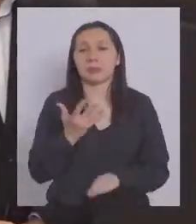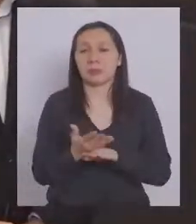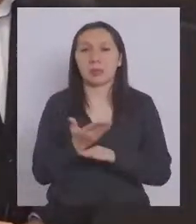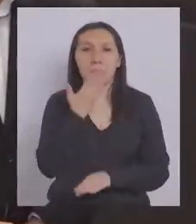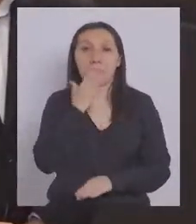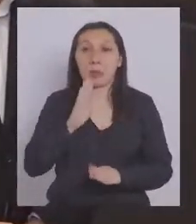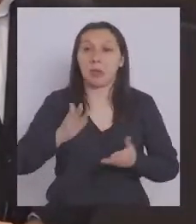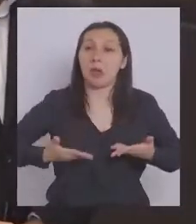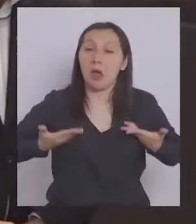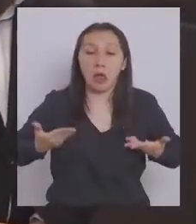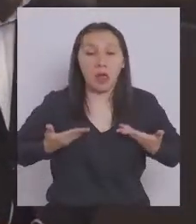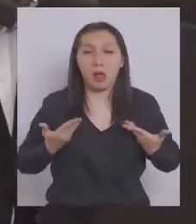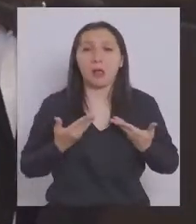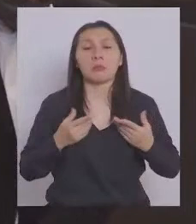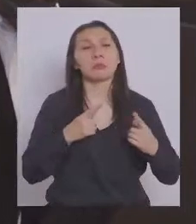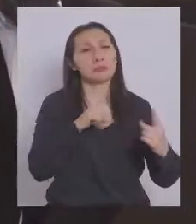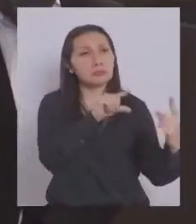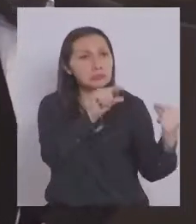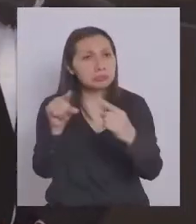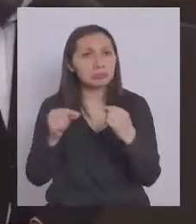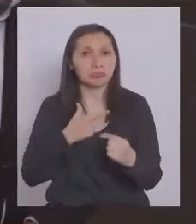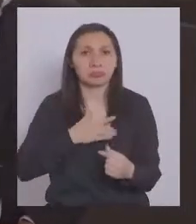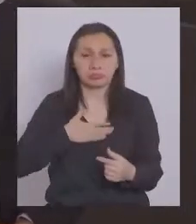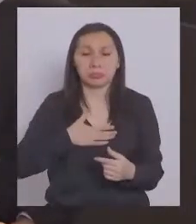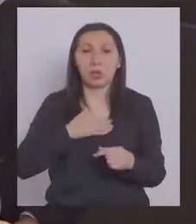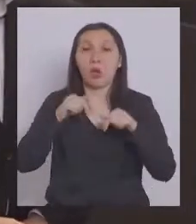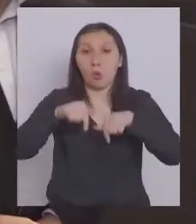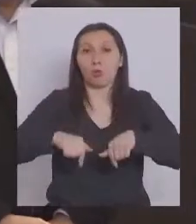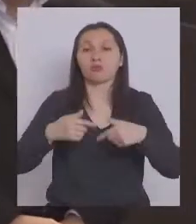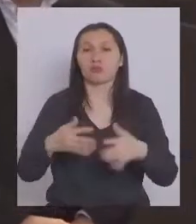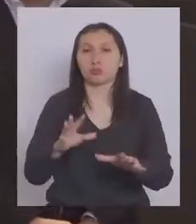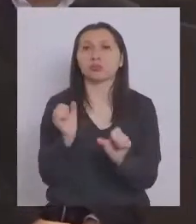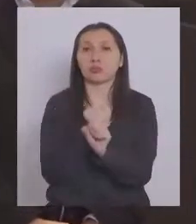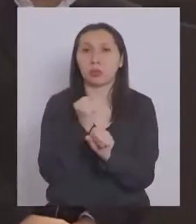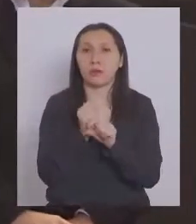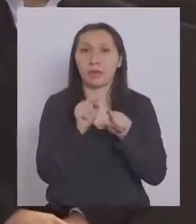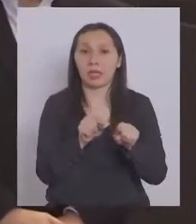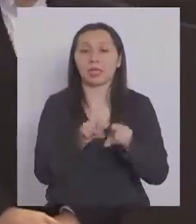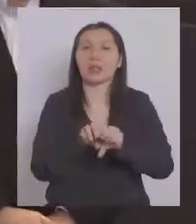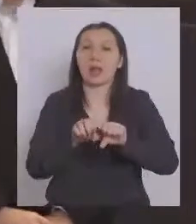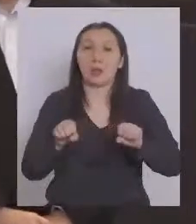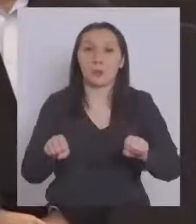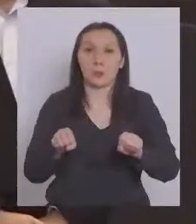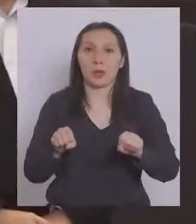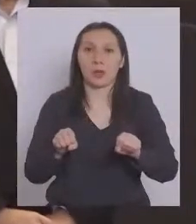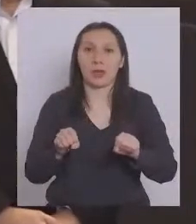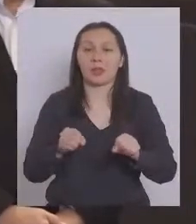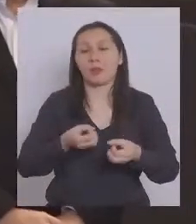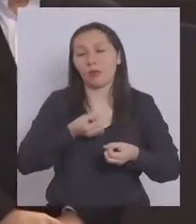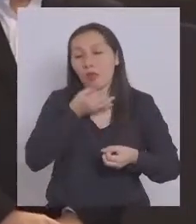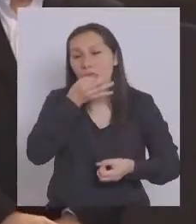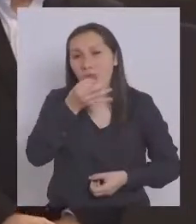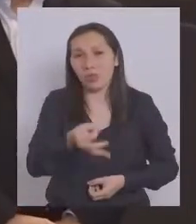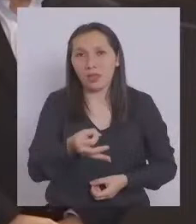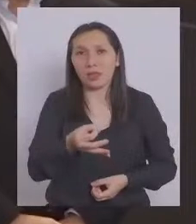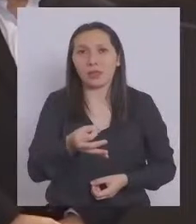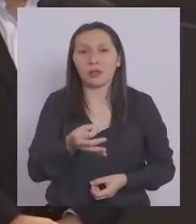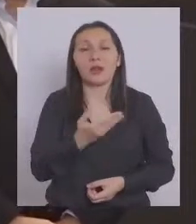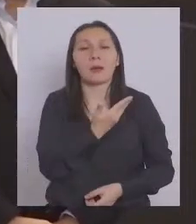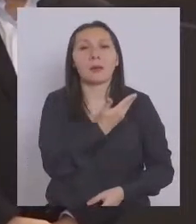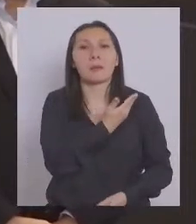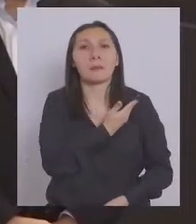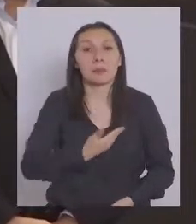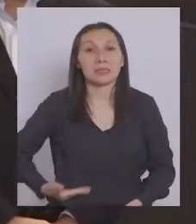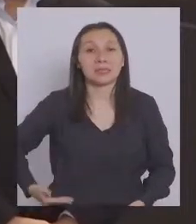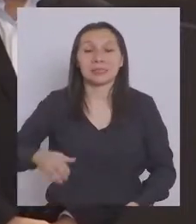mejor de los ánimos de dialogar. Hoy día se está trabajando en eso, ¿no es cierto?, de acuerdo a lo que lo ha manifestado el presidente